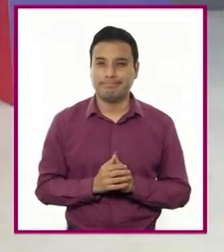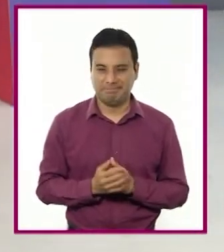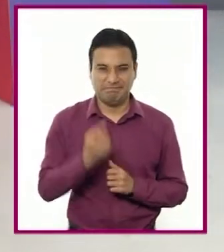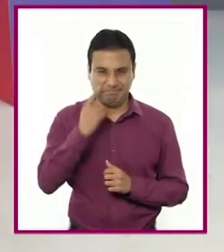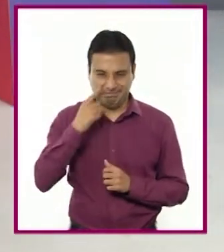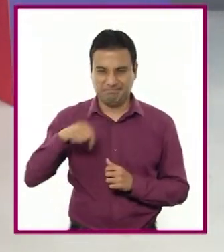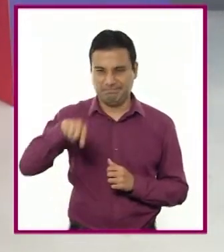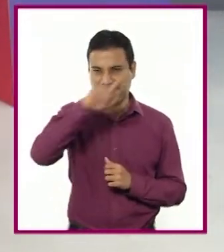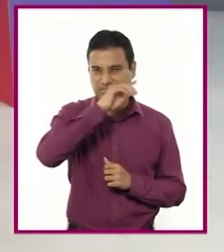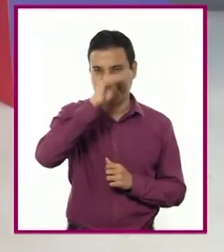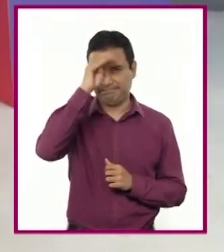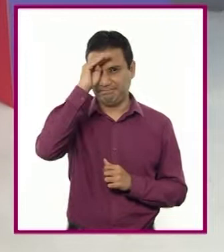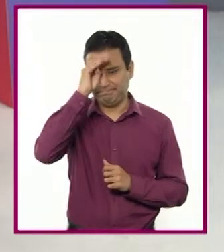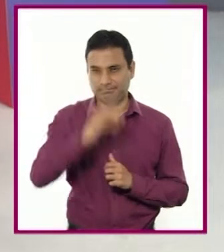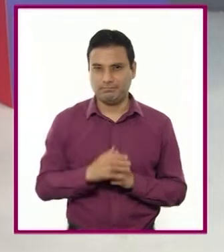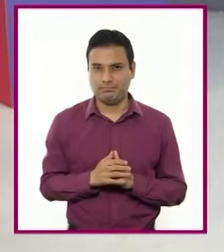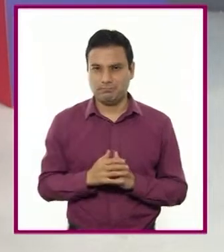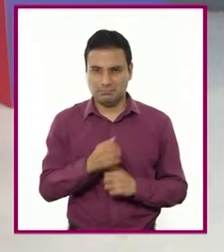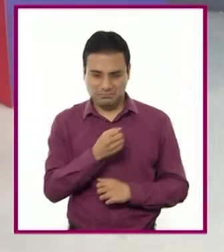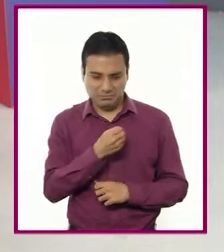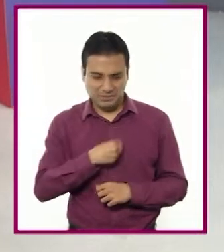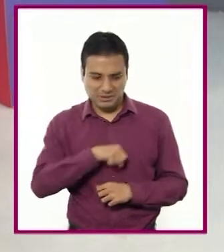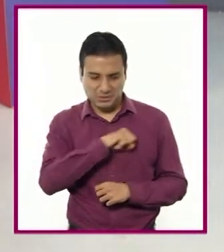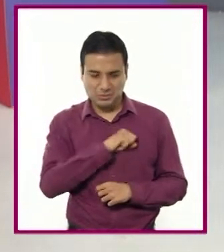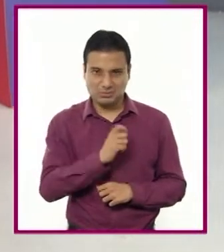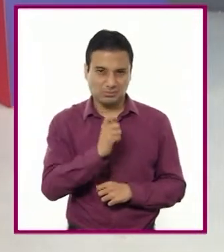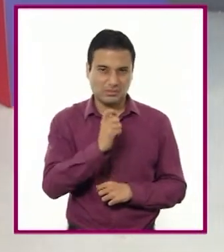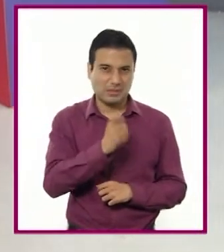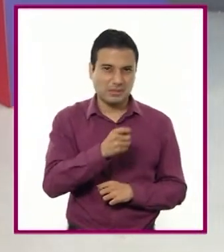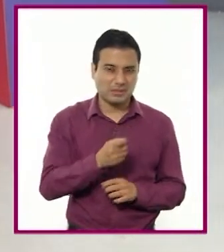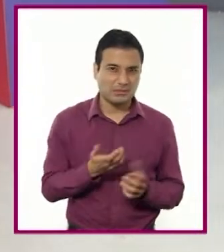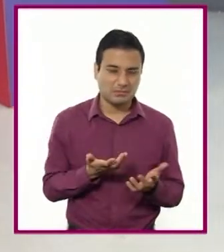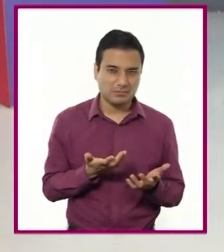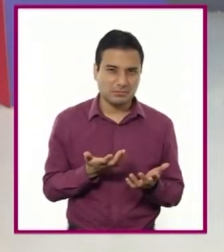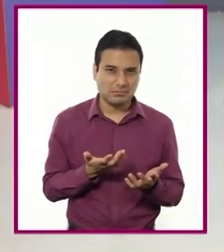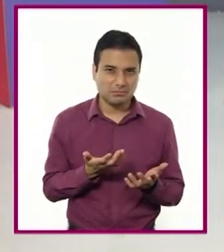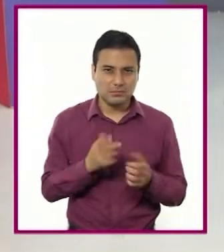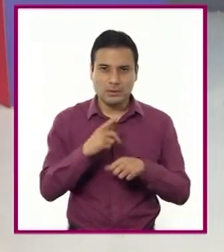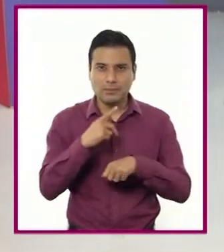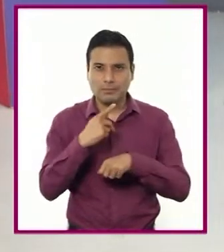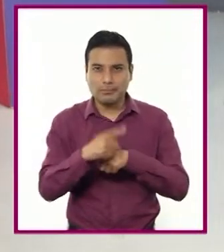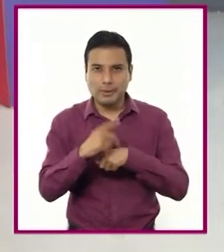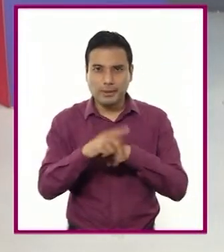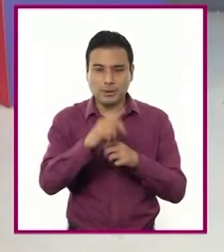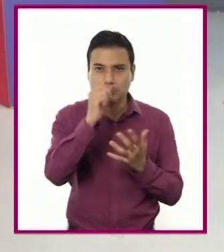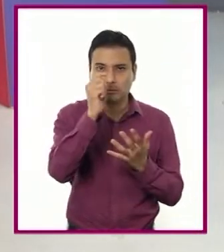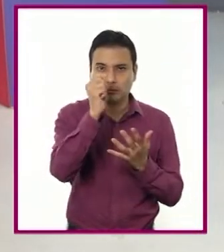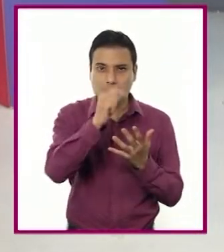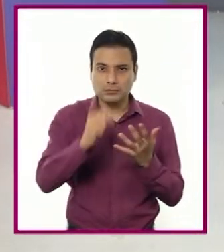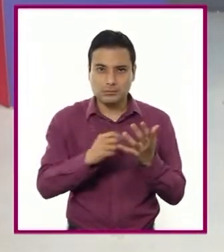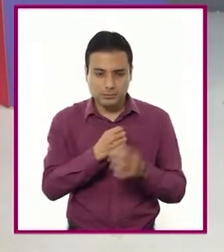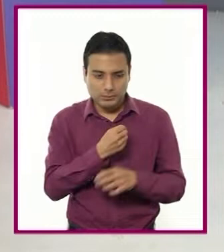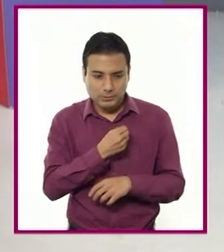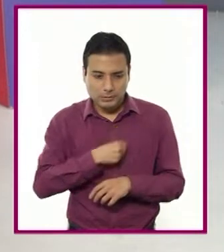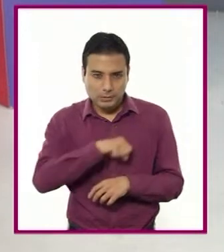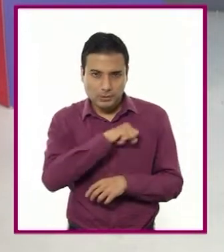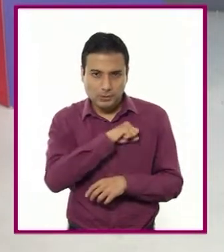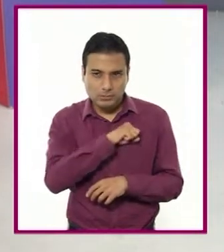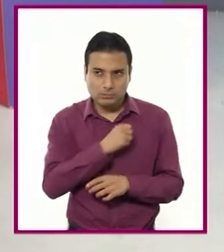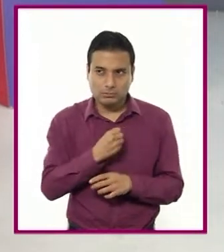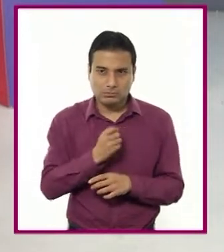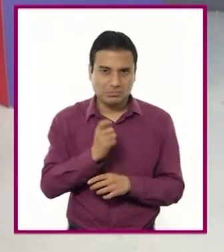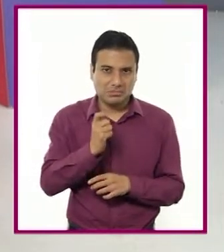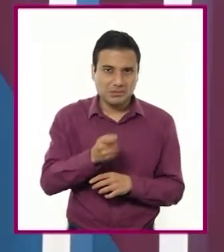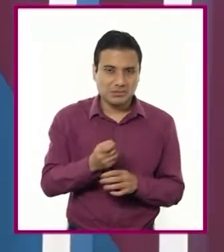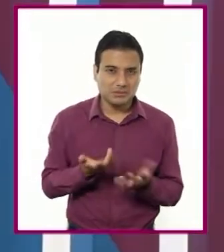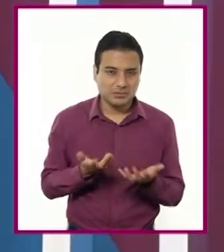¿qué significa para ustedes la salud? ¿Qué situaciones de riesgo para su salud y bienestar integral identifican en